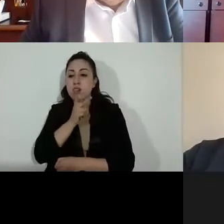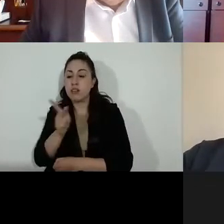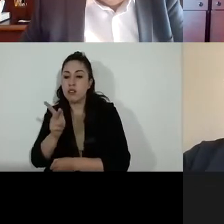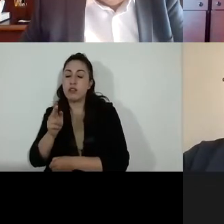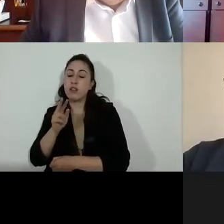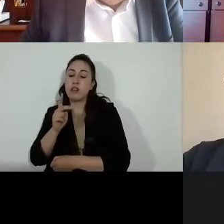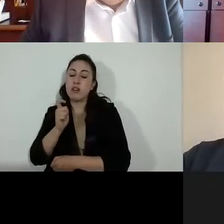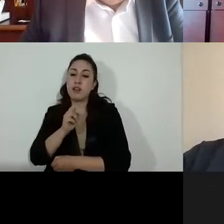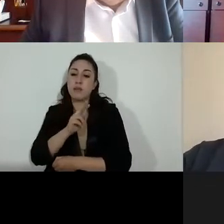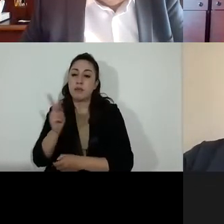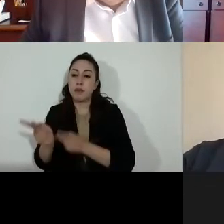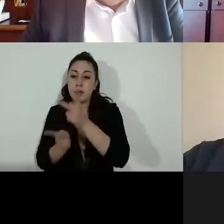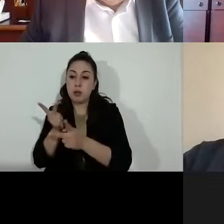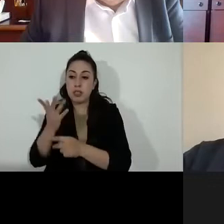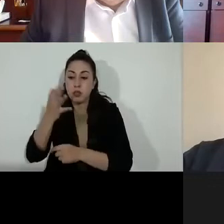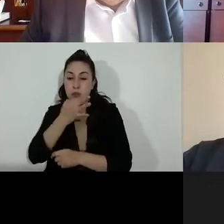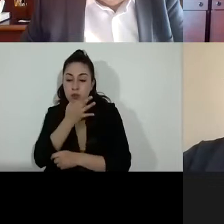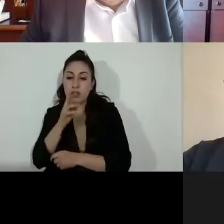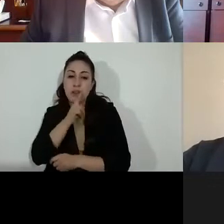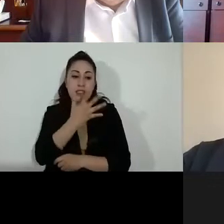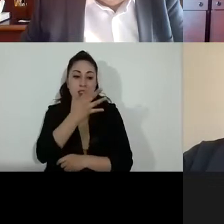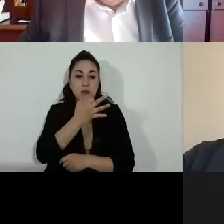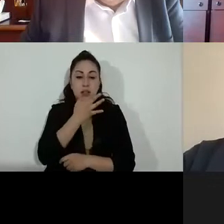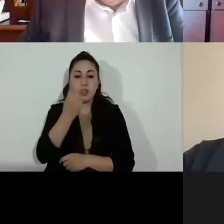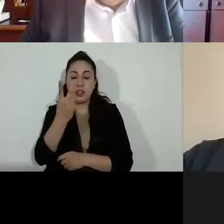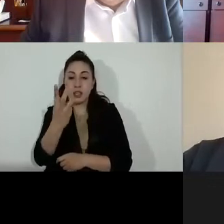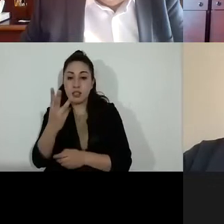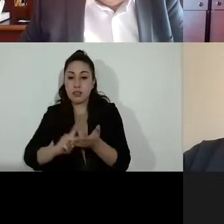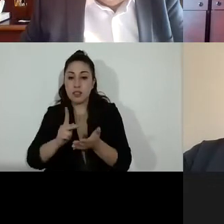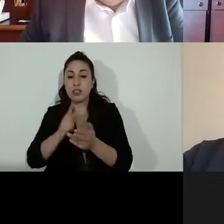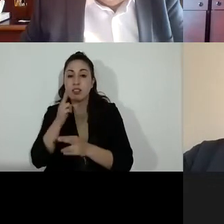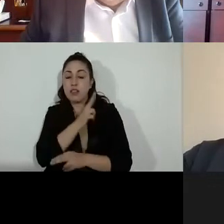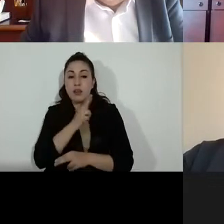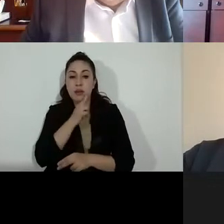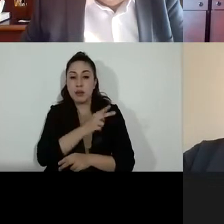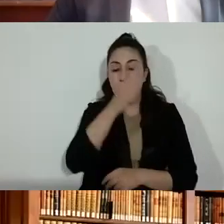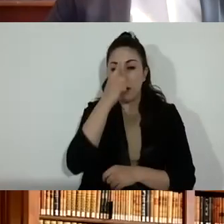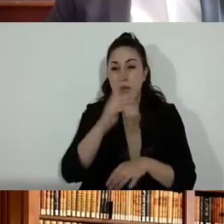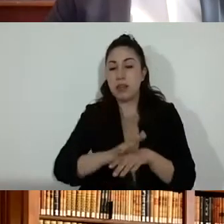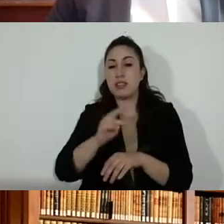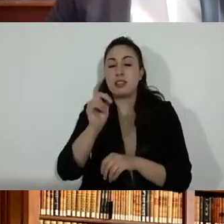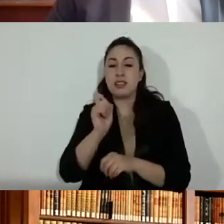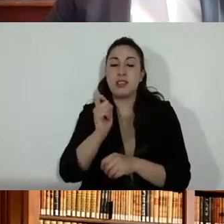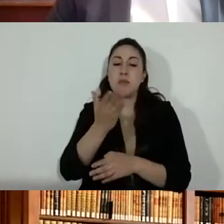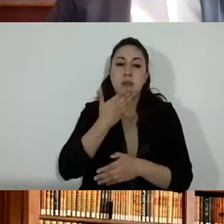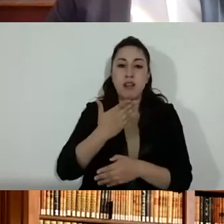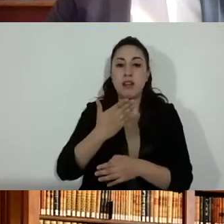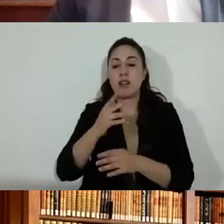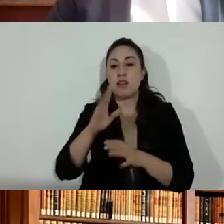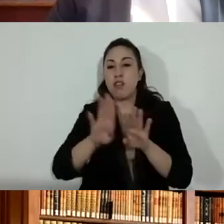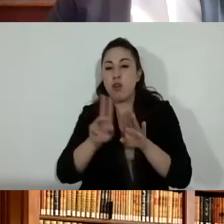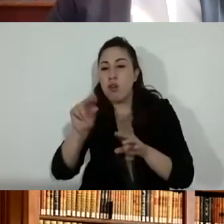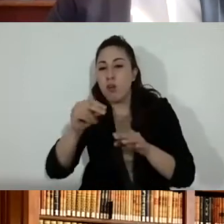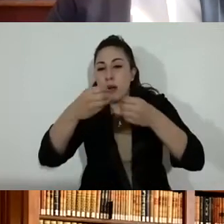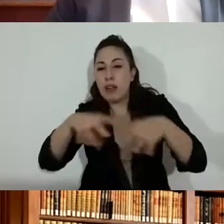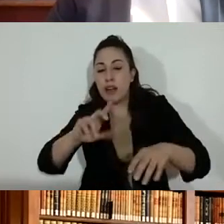5 minutos de respuesta y 3 de réplica, para que pueda haber un ejercicio mucho más dinámico y sobre todo, pues atendiendo